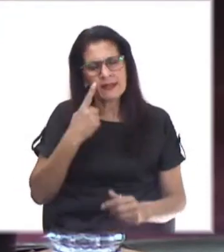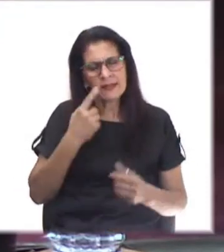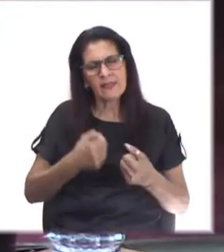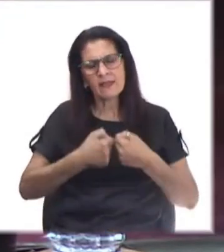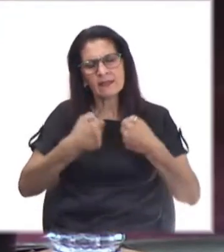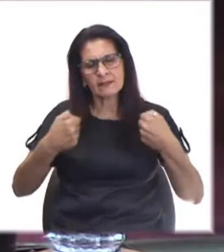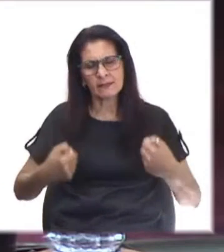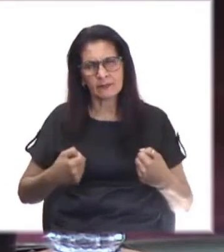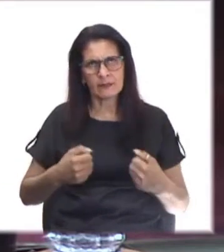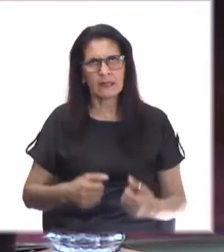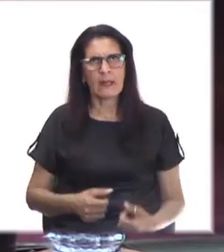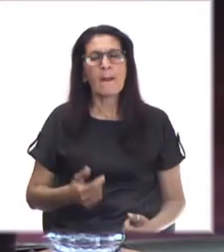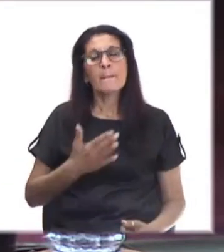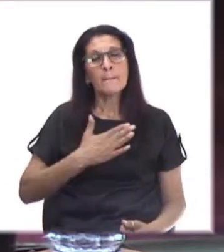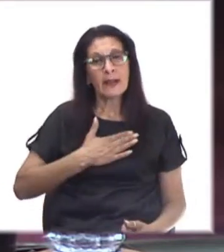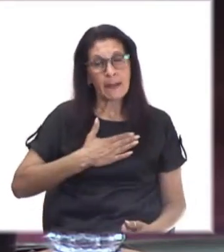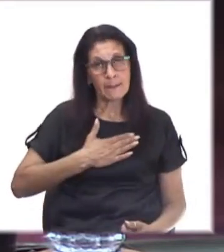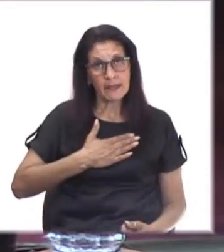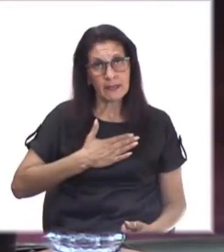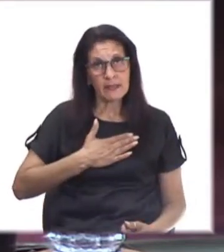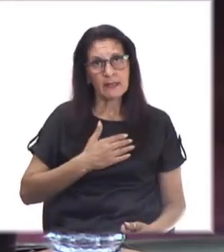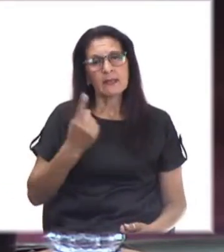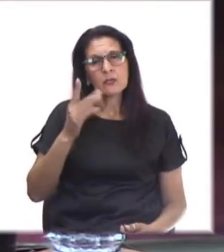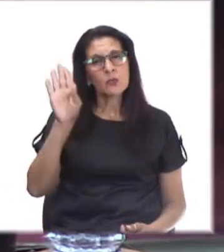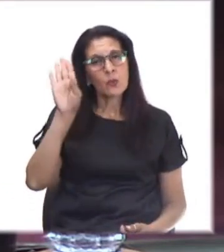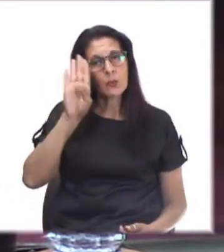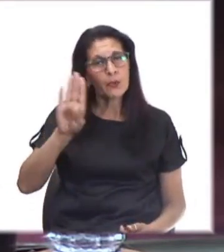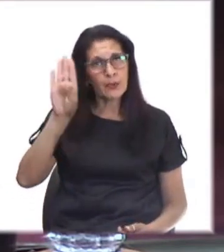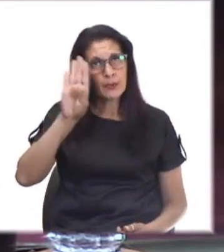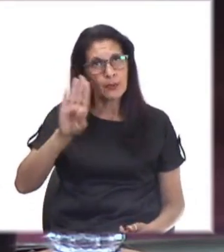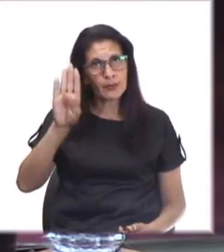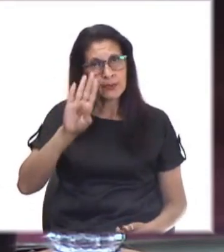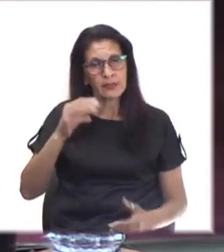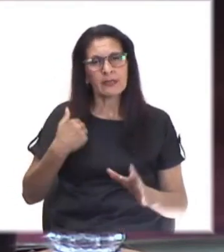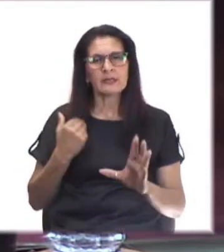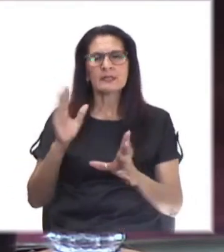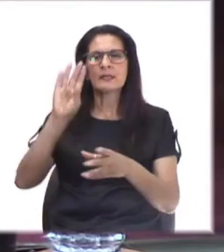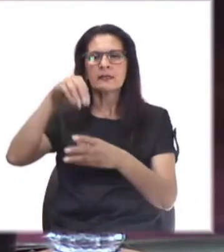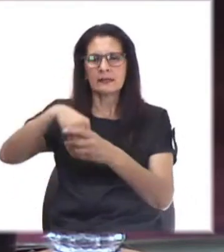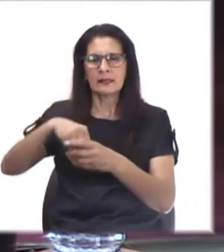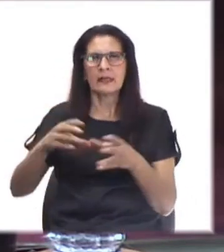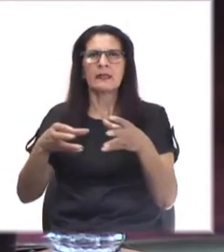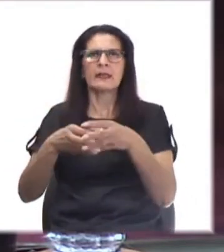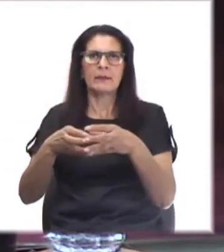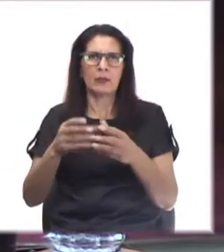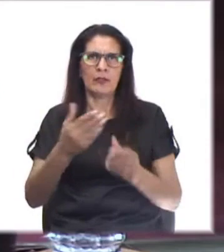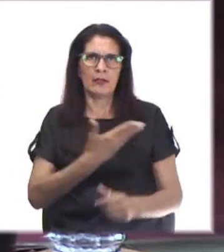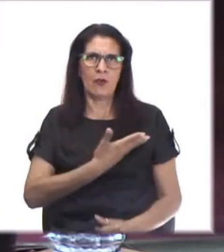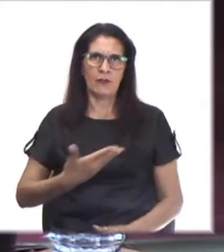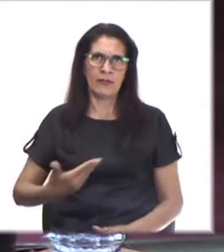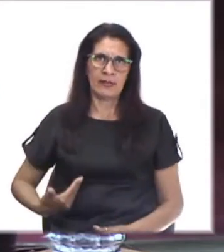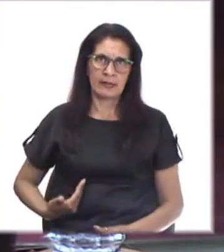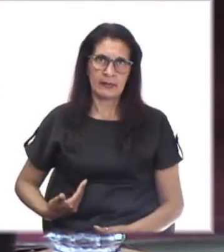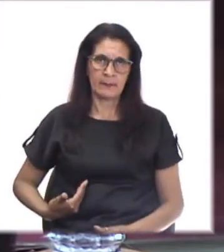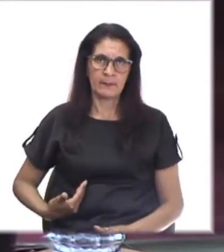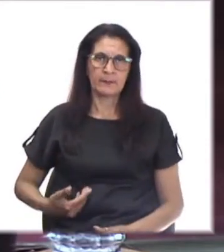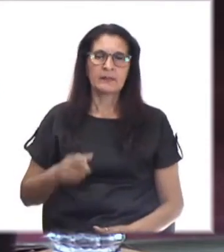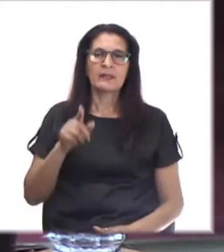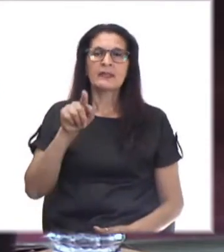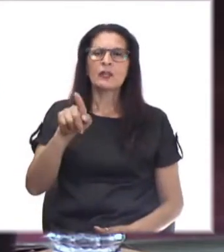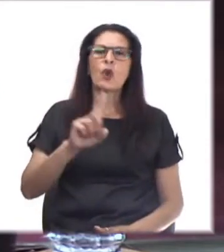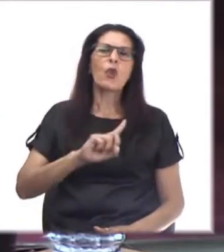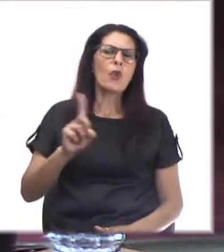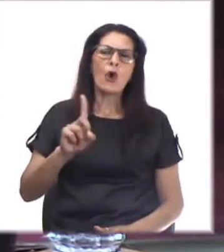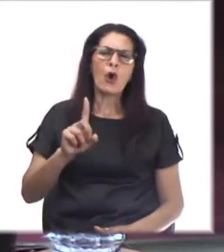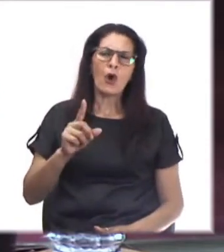vida. Para mí ha sido un honor ser parte de sus equipos de gobierno. Y su No te rindas, que nos